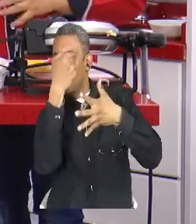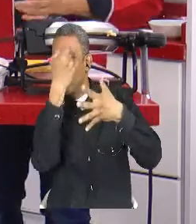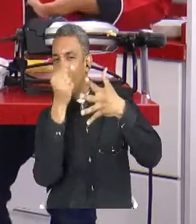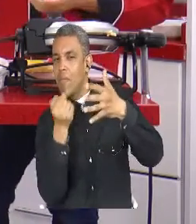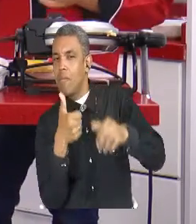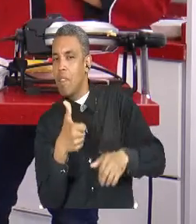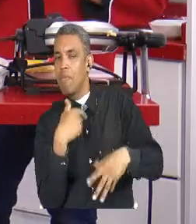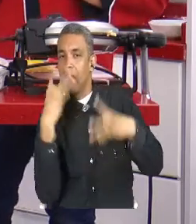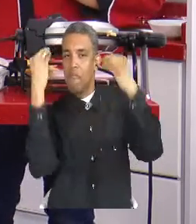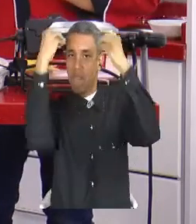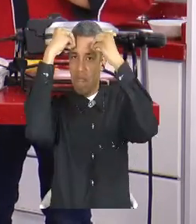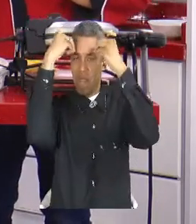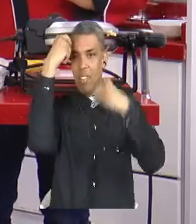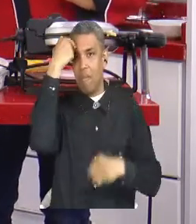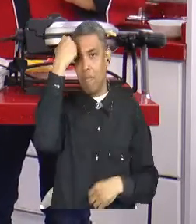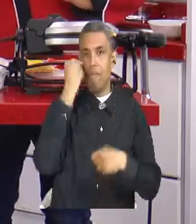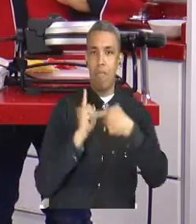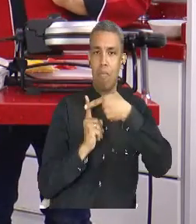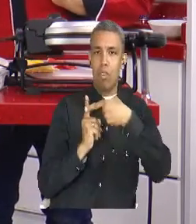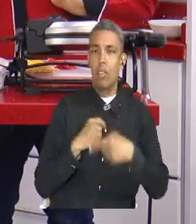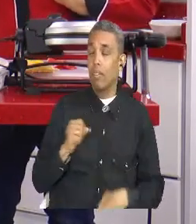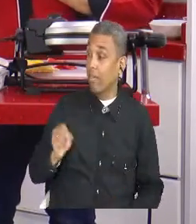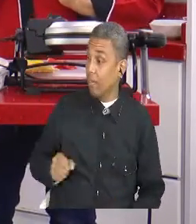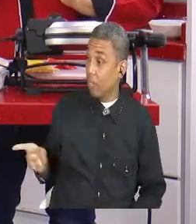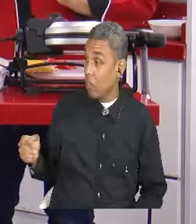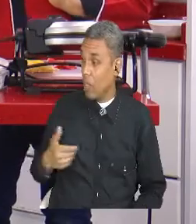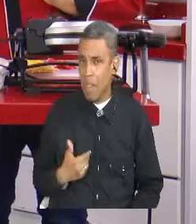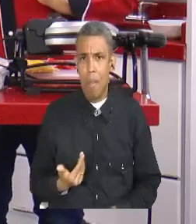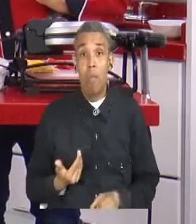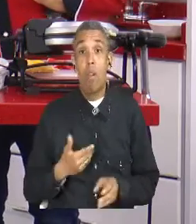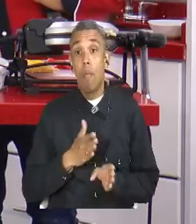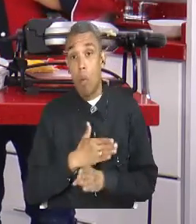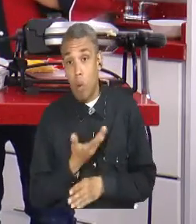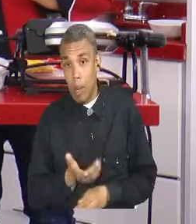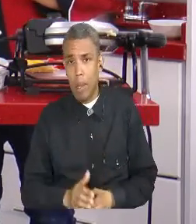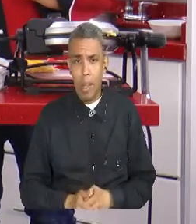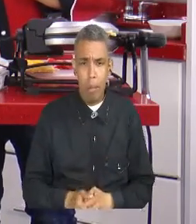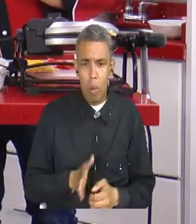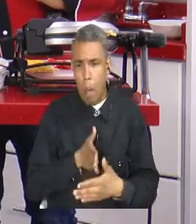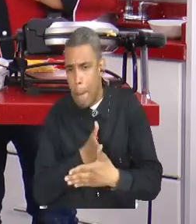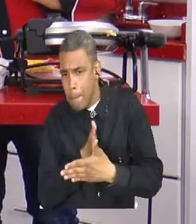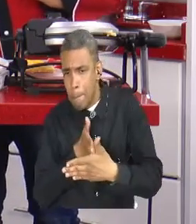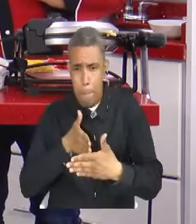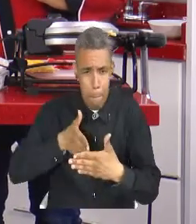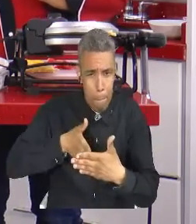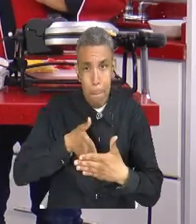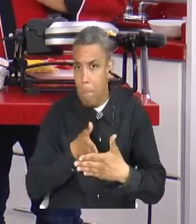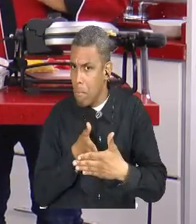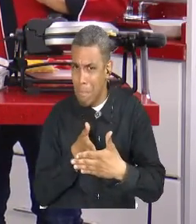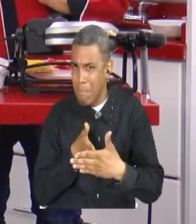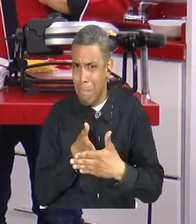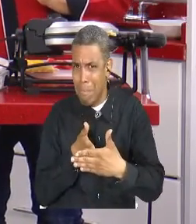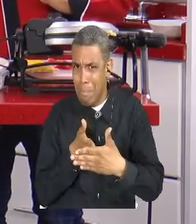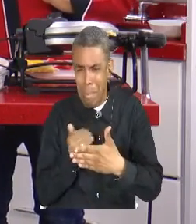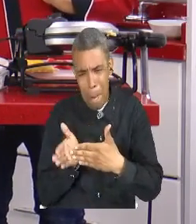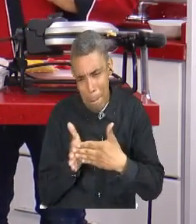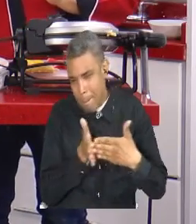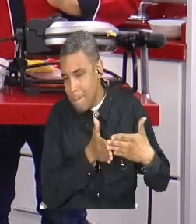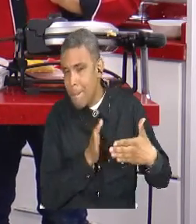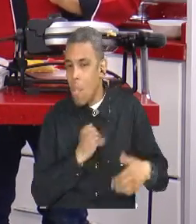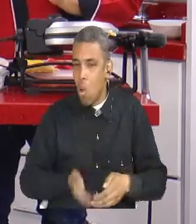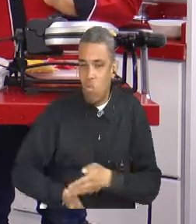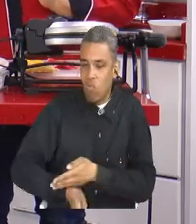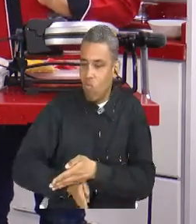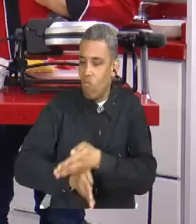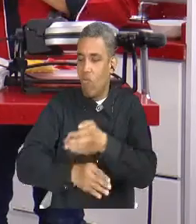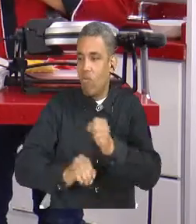en avanzar. Solamente hay que enfrentarlos y... Vamos a dejar que la doctora nos haga ese emplatado, Wilson, porque aquí